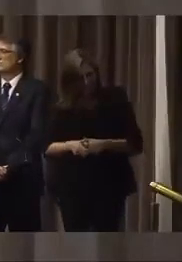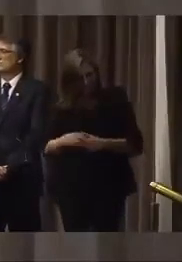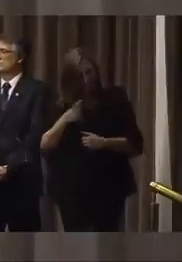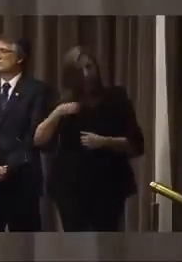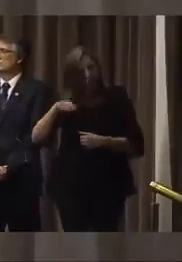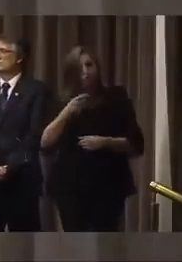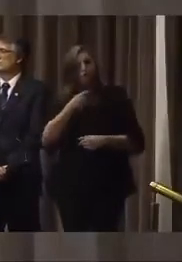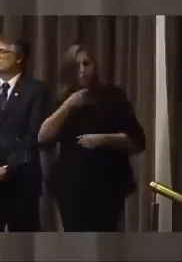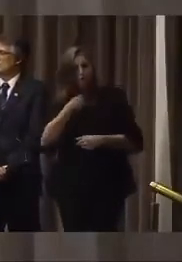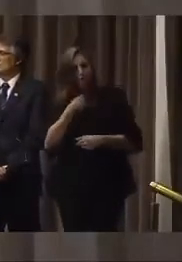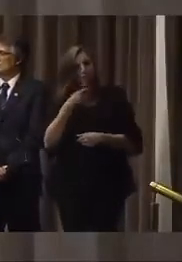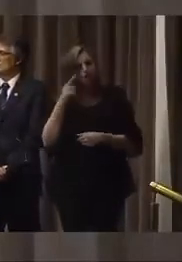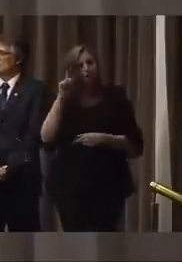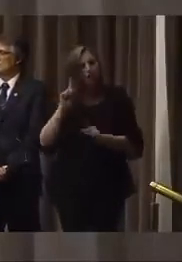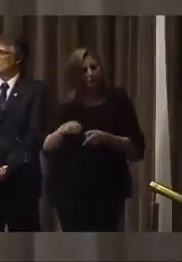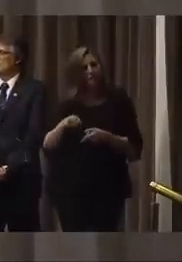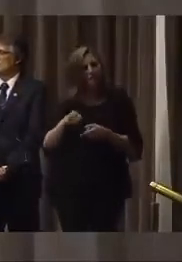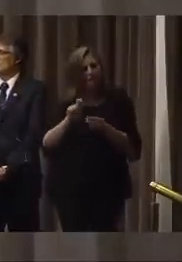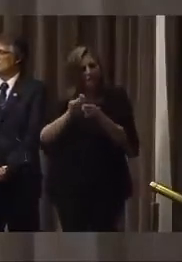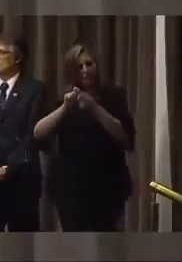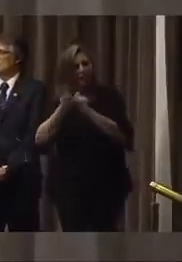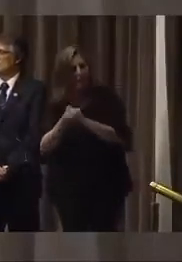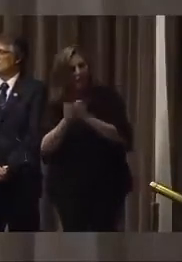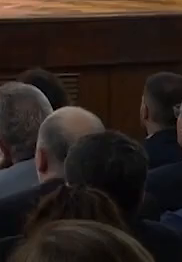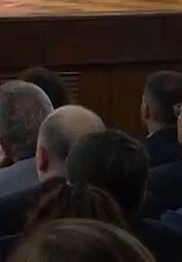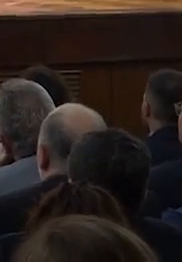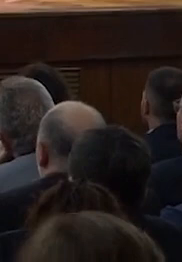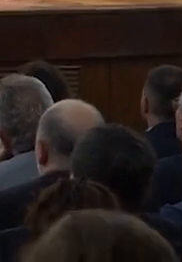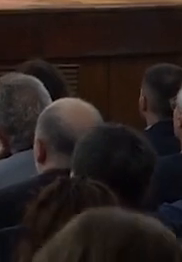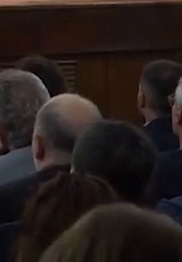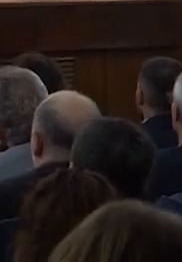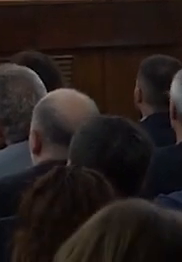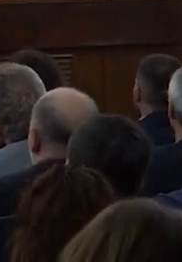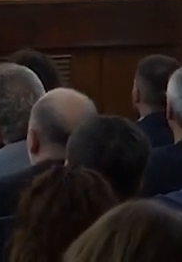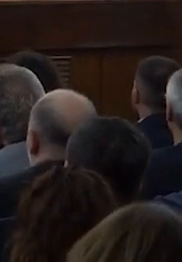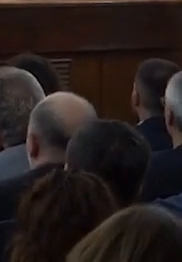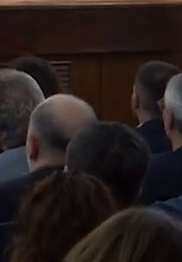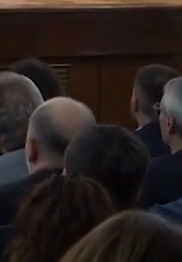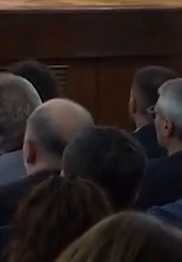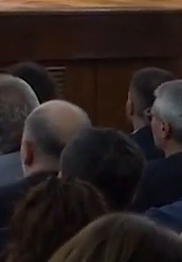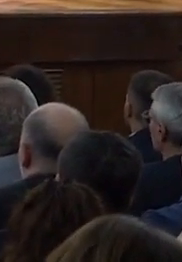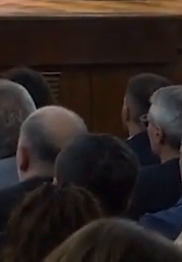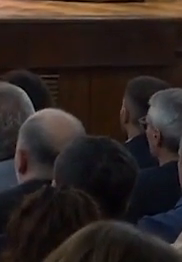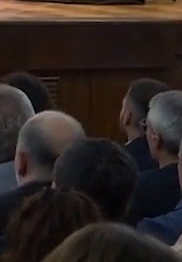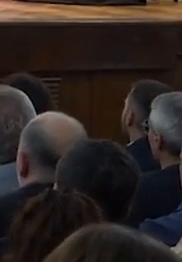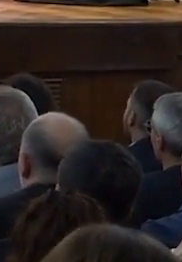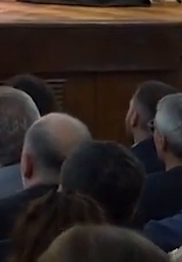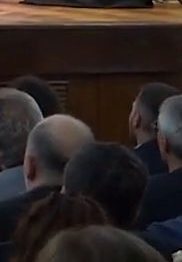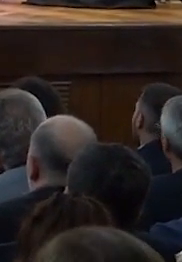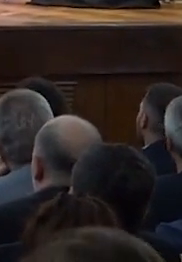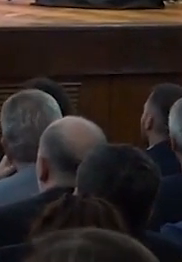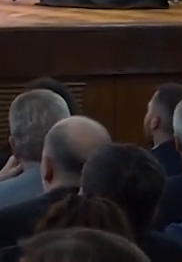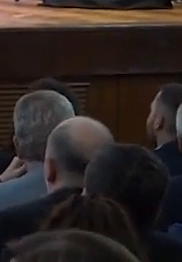locador y administrador de la gestión de la vivienda social. Estoy convencida que tenemos que rever el sistema de movilidad